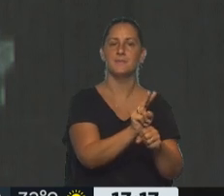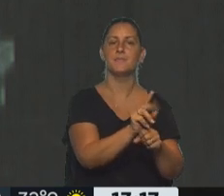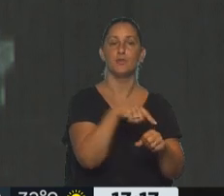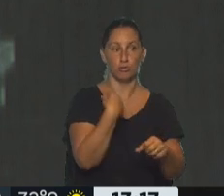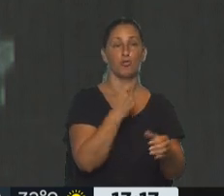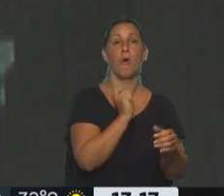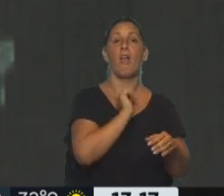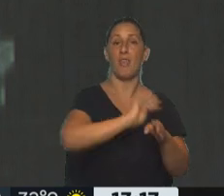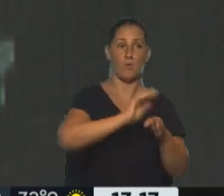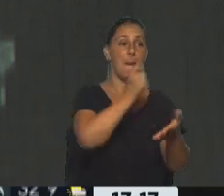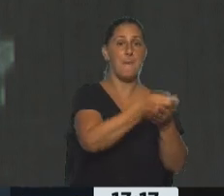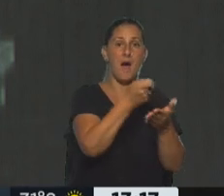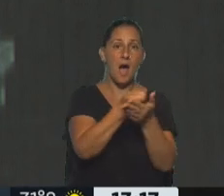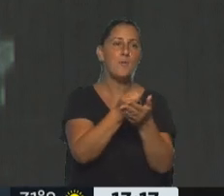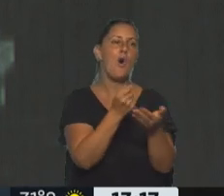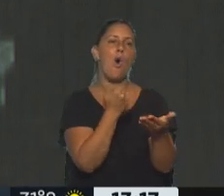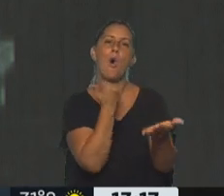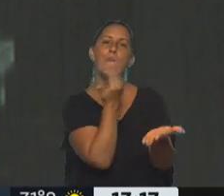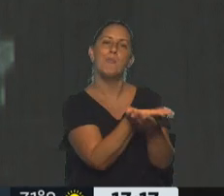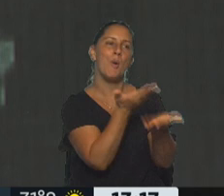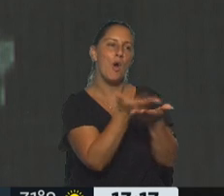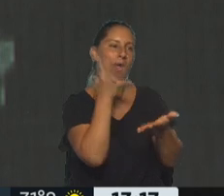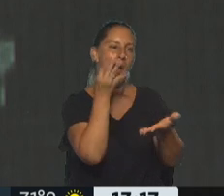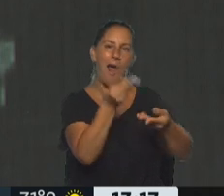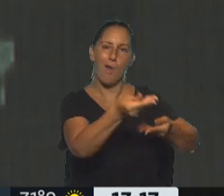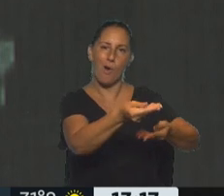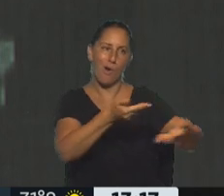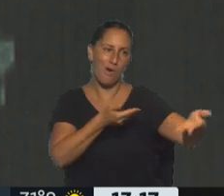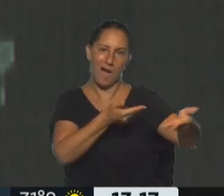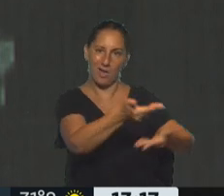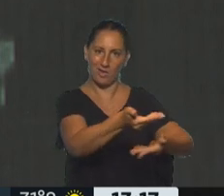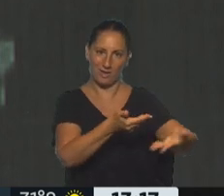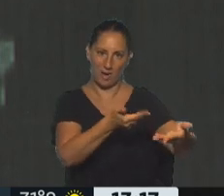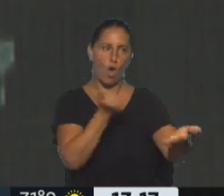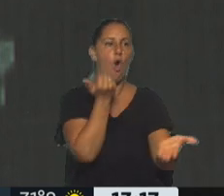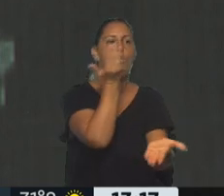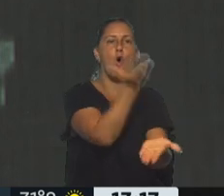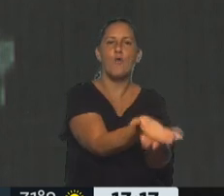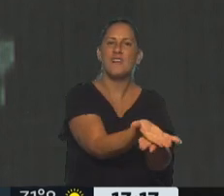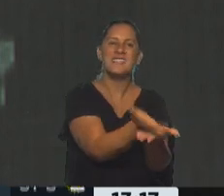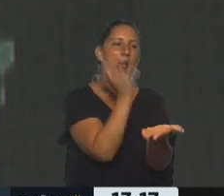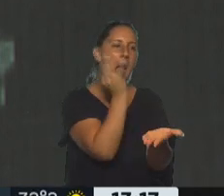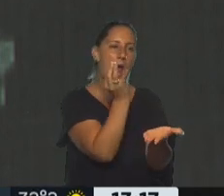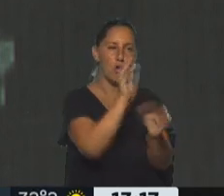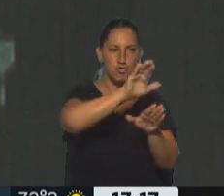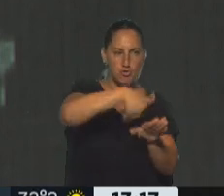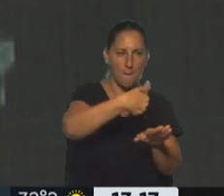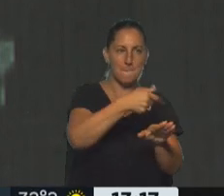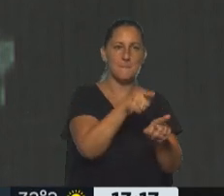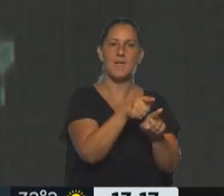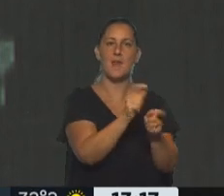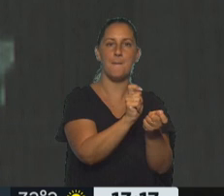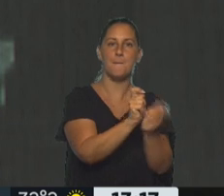pagarlas u ofrecerles una oferta de canje Y eso es un canje ofrecerles una oferta de canjeo de